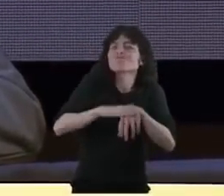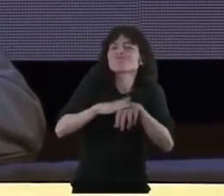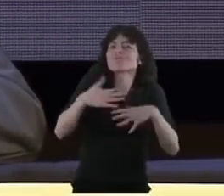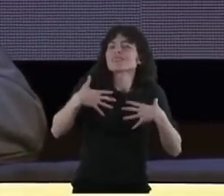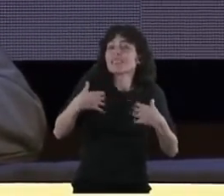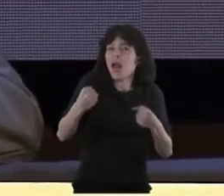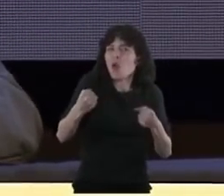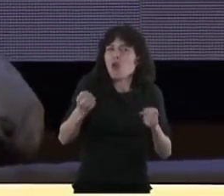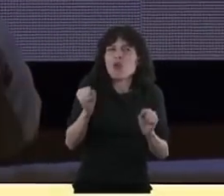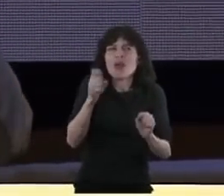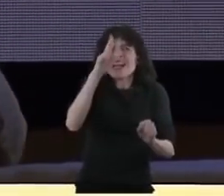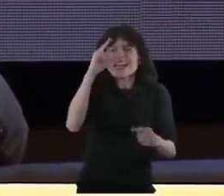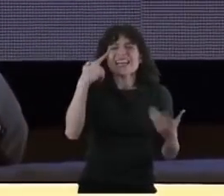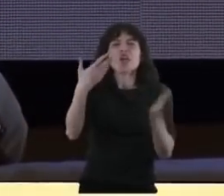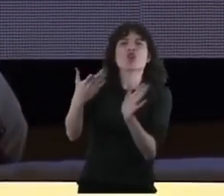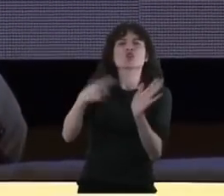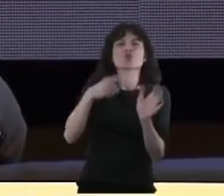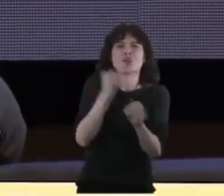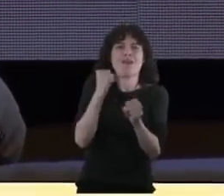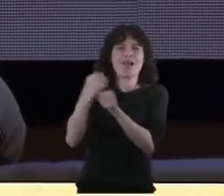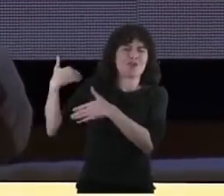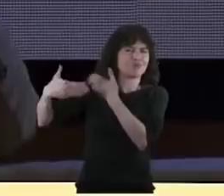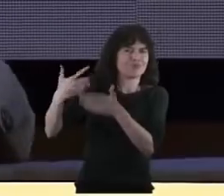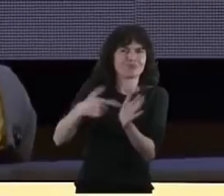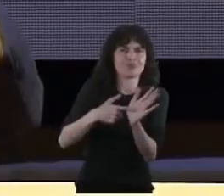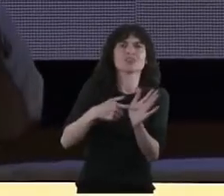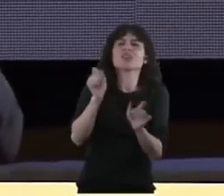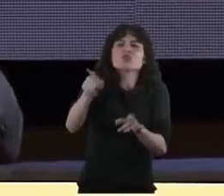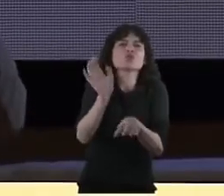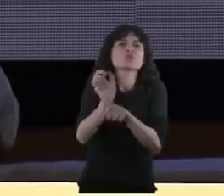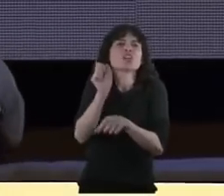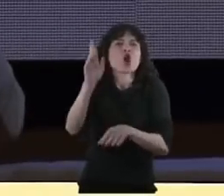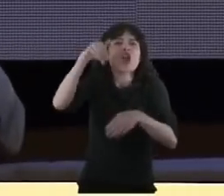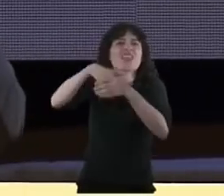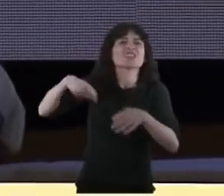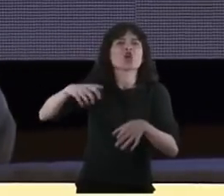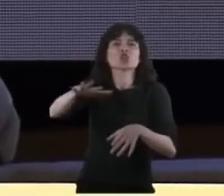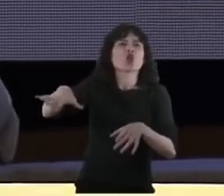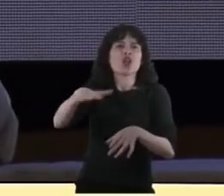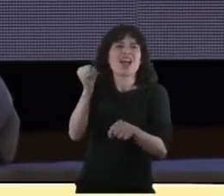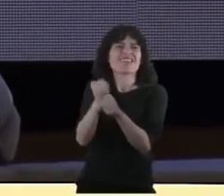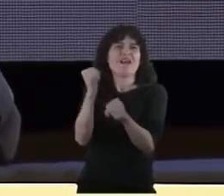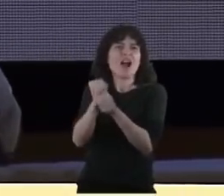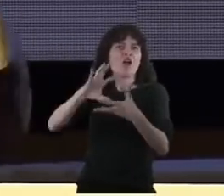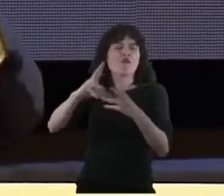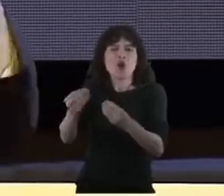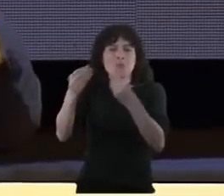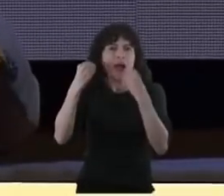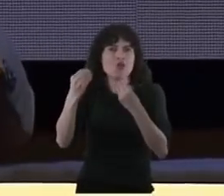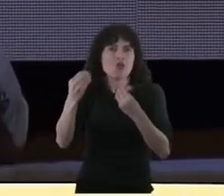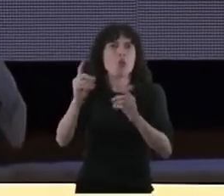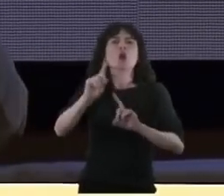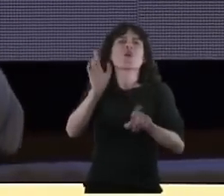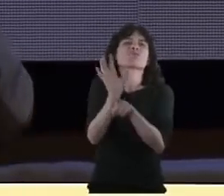un enfermero, reconocerle a una enfermera el rol que cumple en esta sociedad. No son